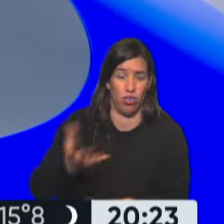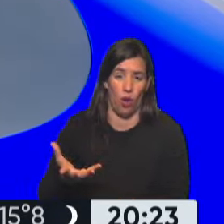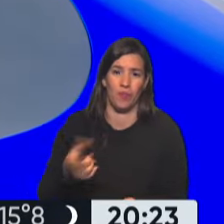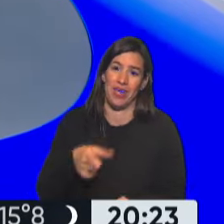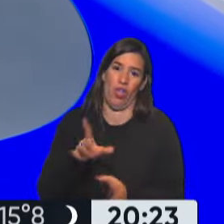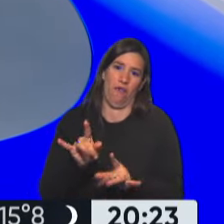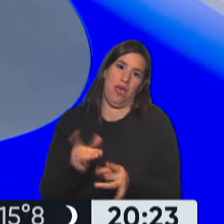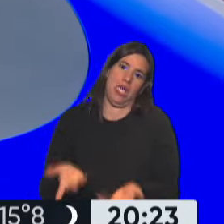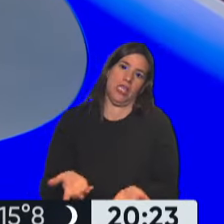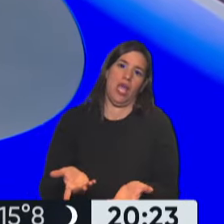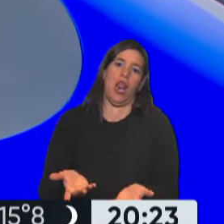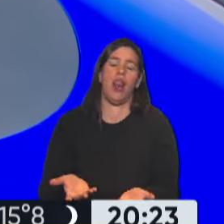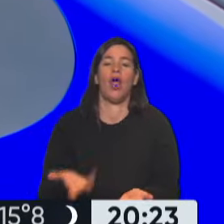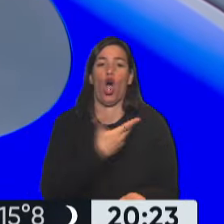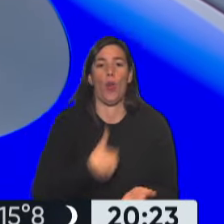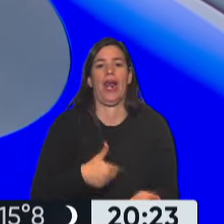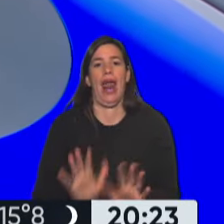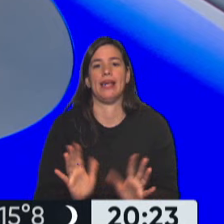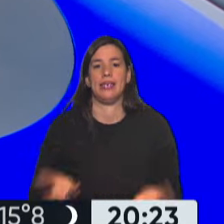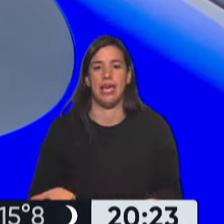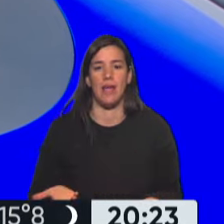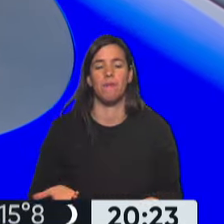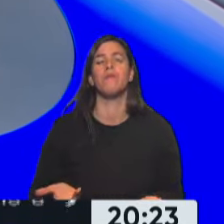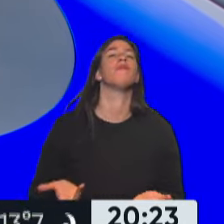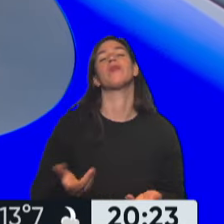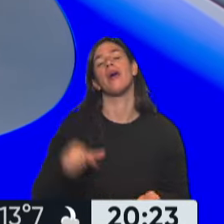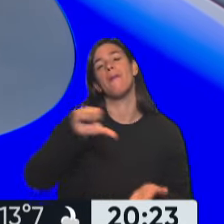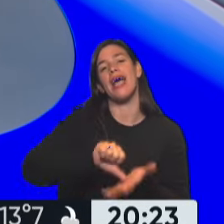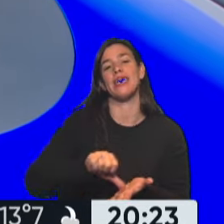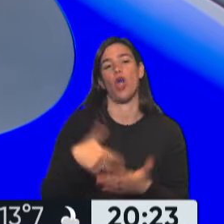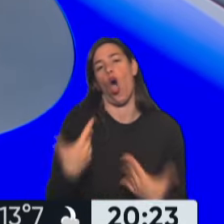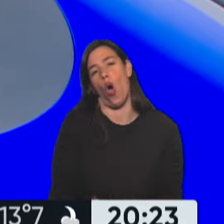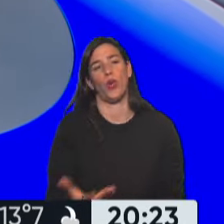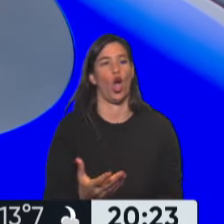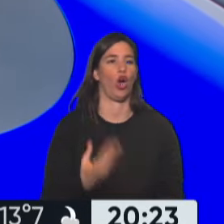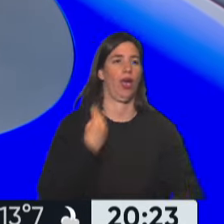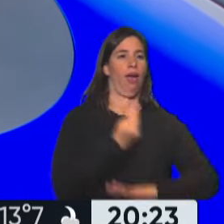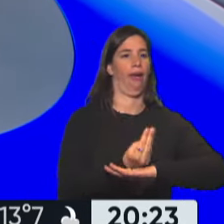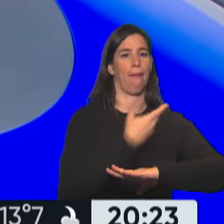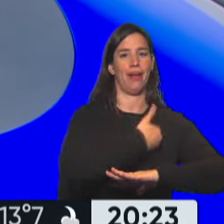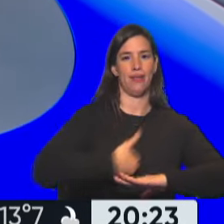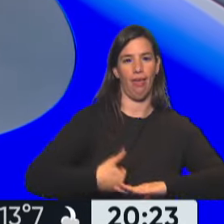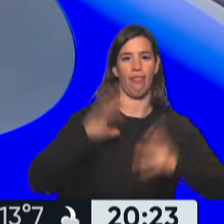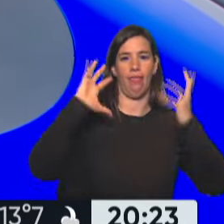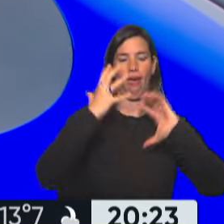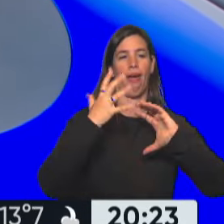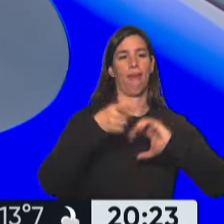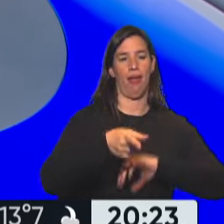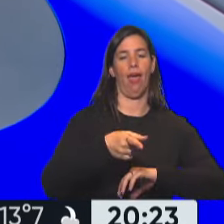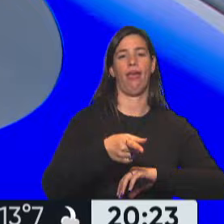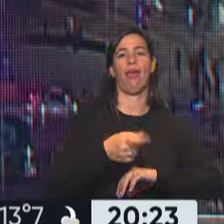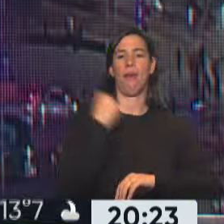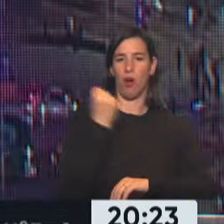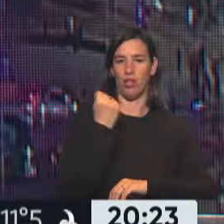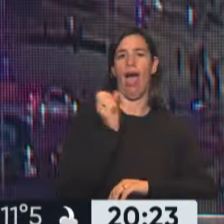está digamos por más de que la figura presidencial es muy importante muy relevante marca el rumbo la visión la misión que que tiene